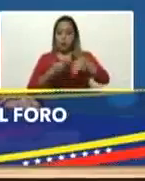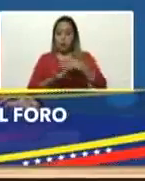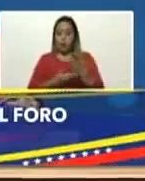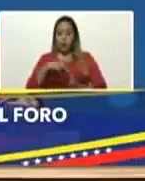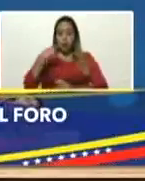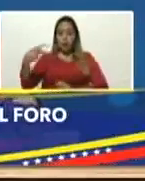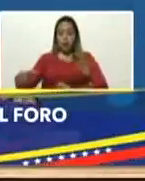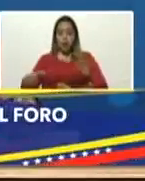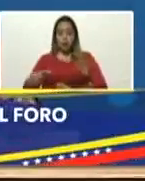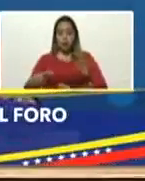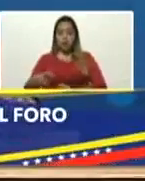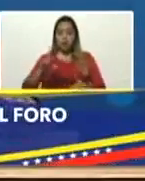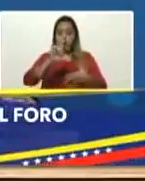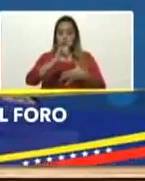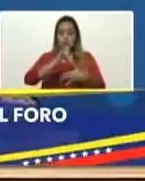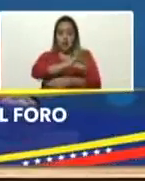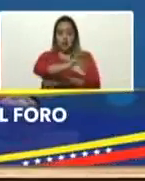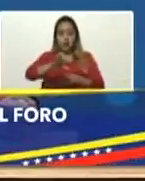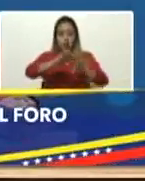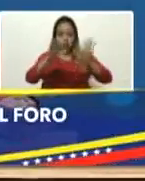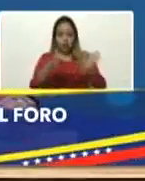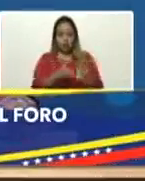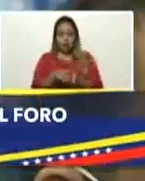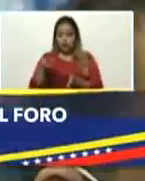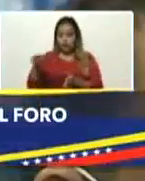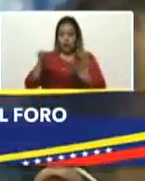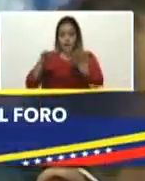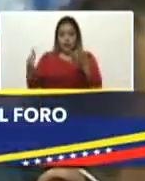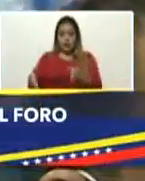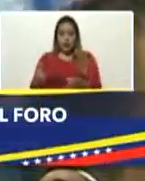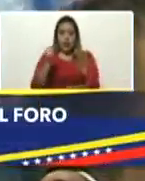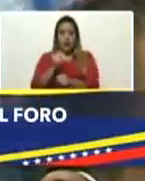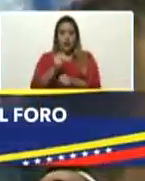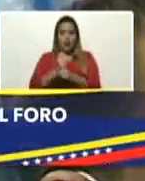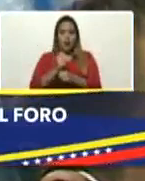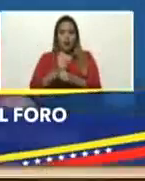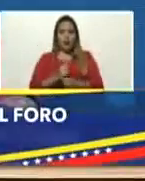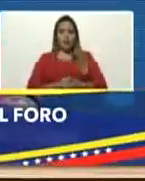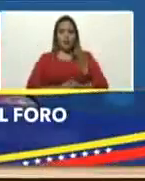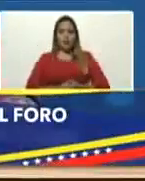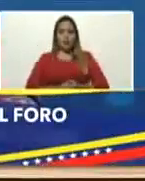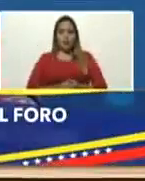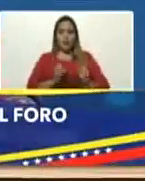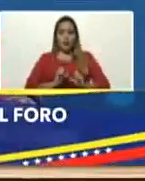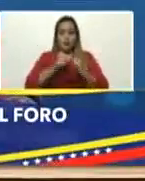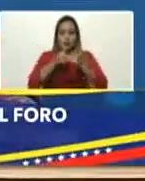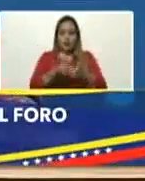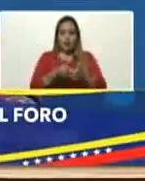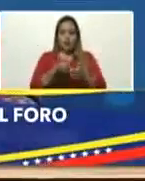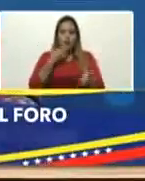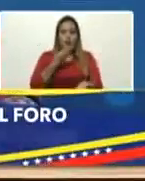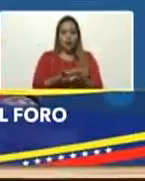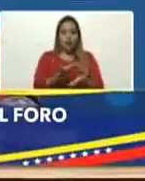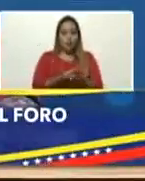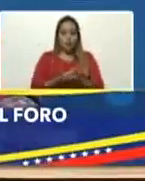mundo. De esas mesas de trabajo, pues por supuesto van a surgir